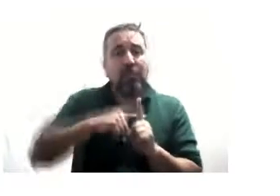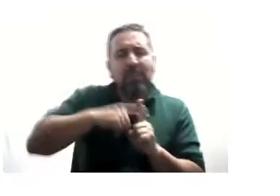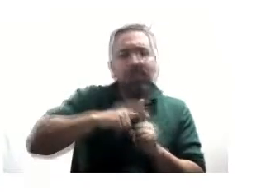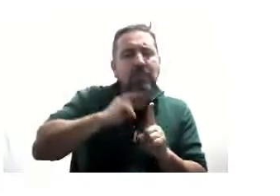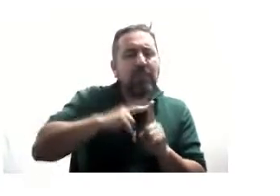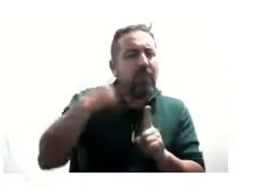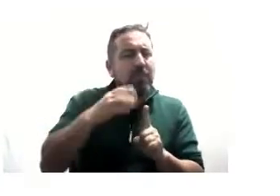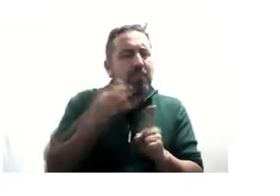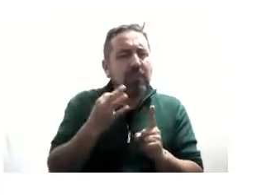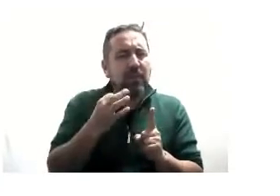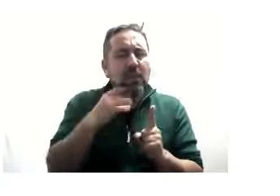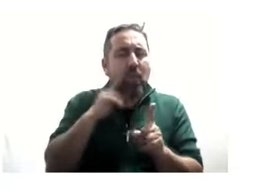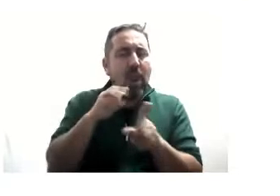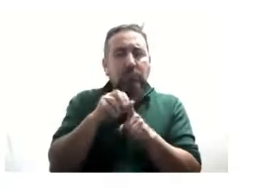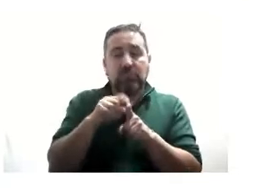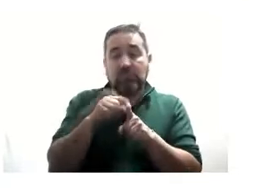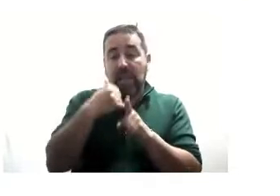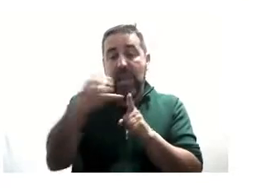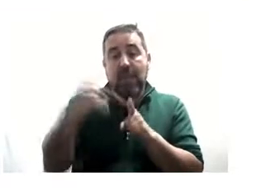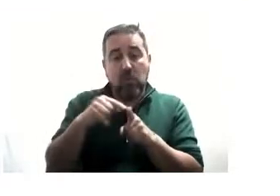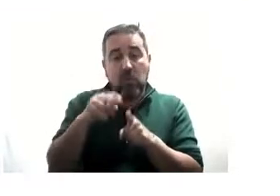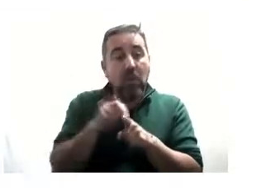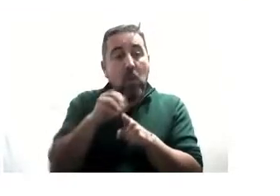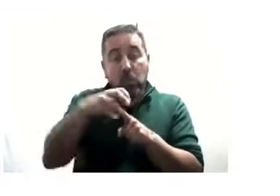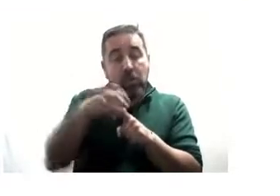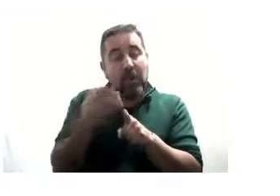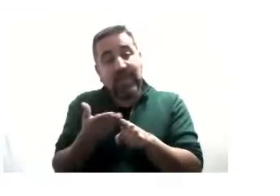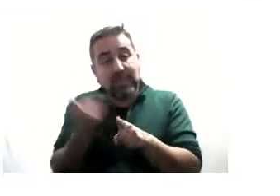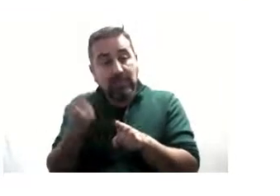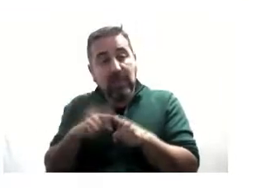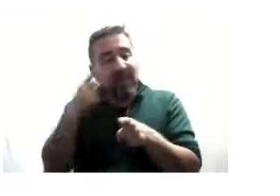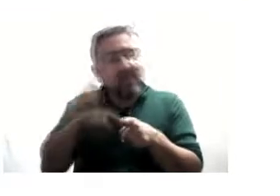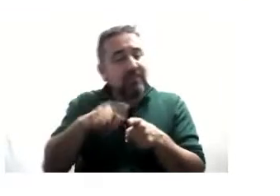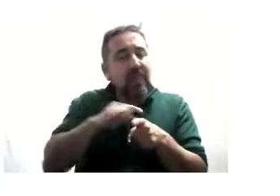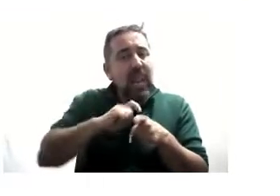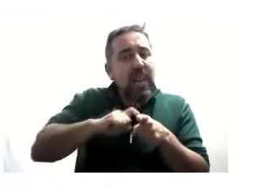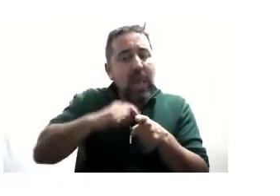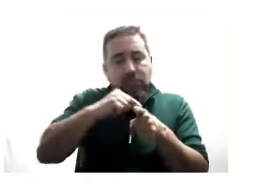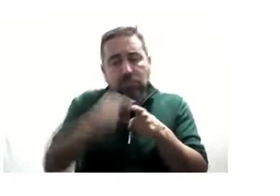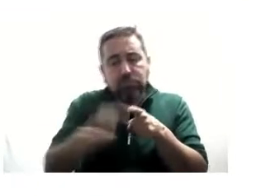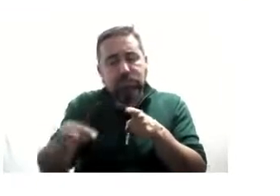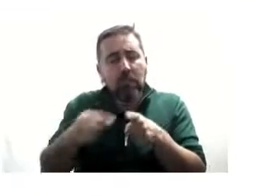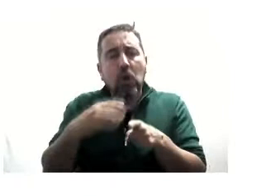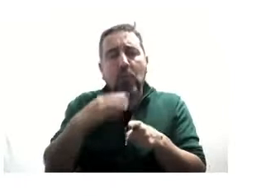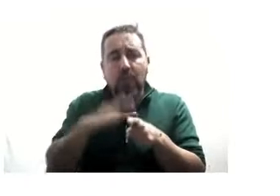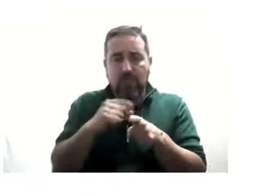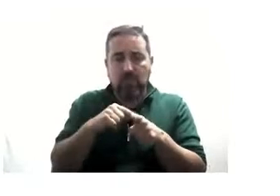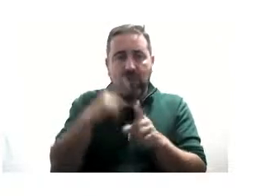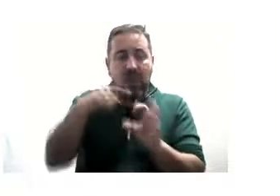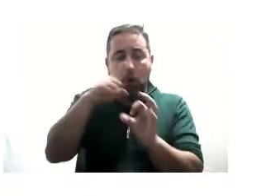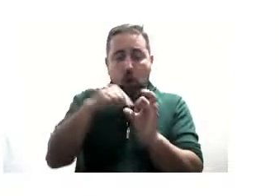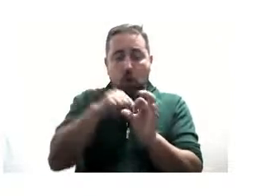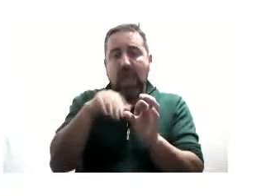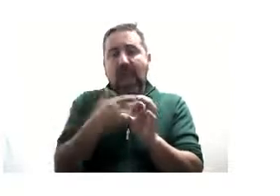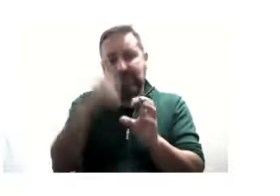le quitamos el tumor, queda el nervio y queremos ver si ese nervio es capaz de transmitir la información de ese implante coclear desde la cóclea hasta el cerebro.